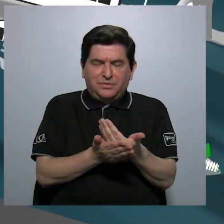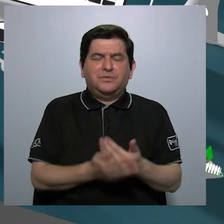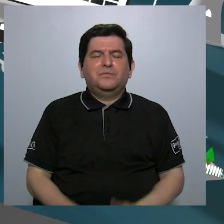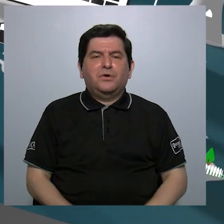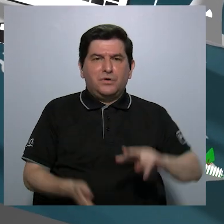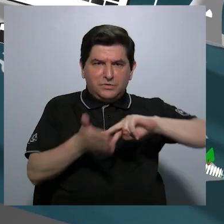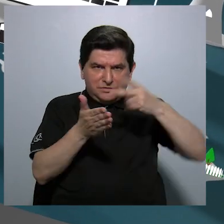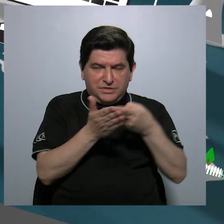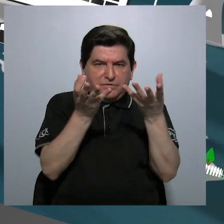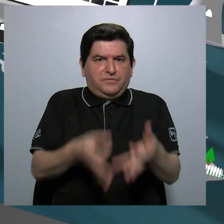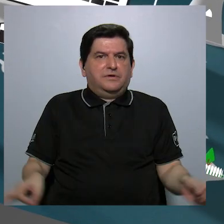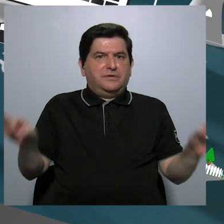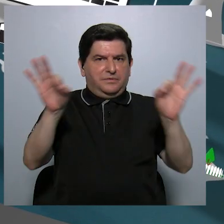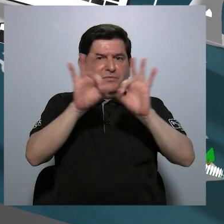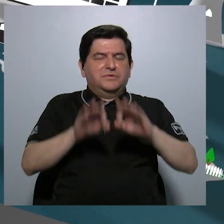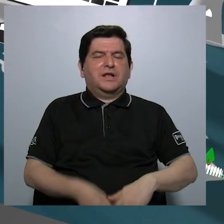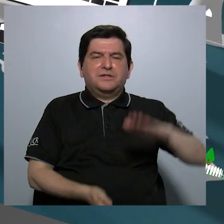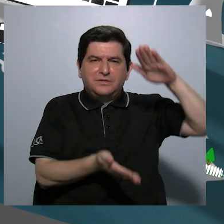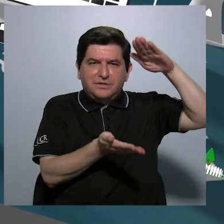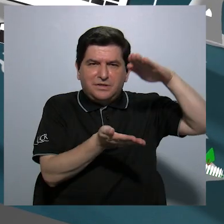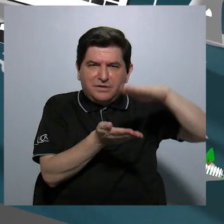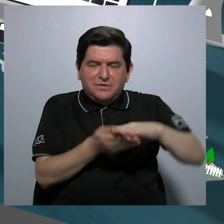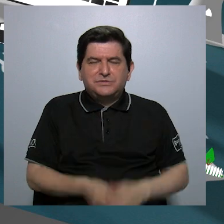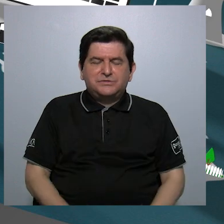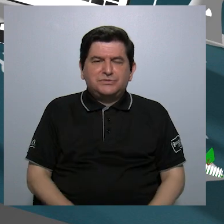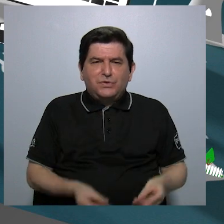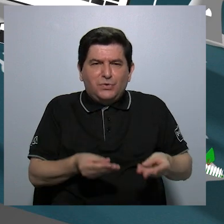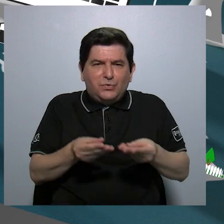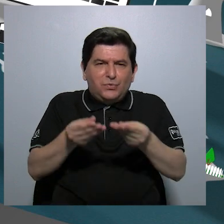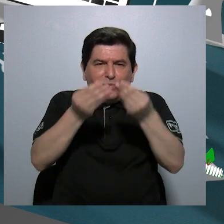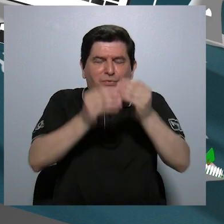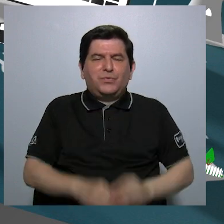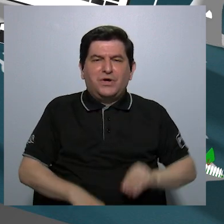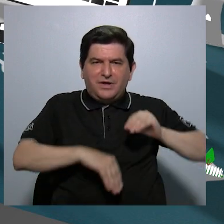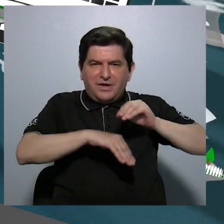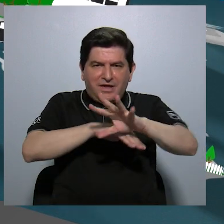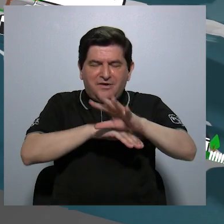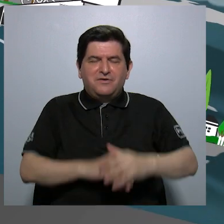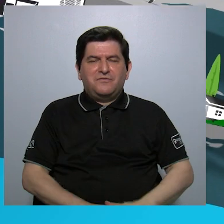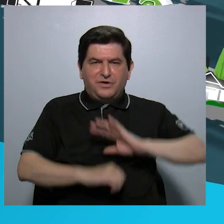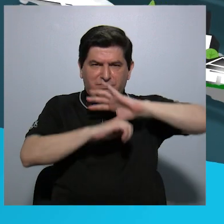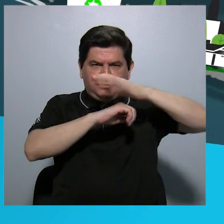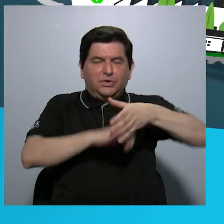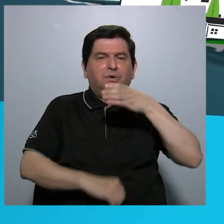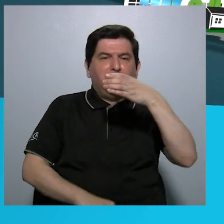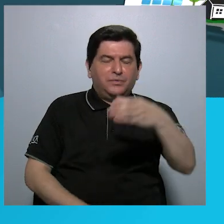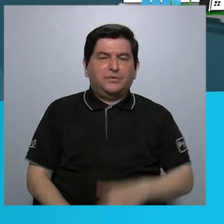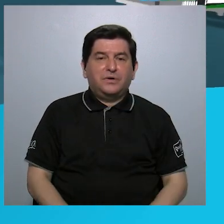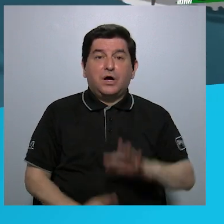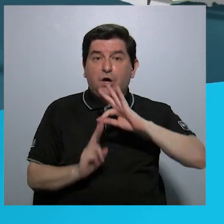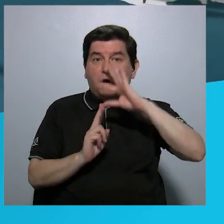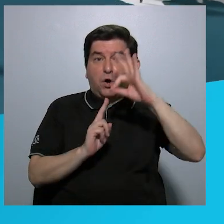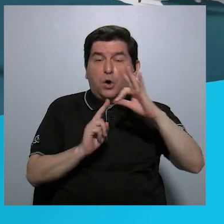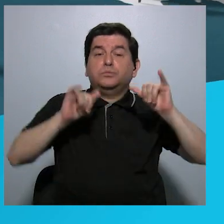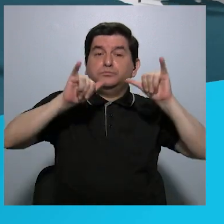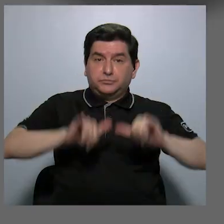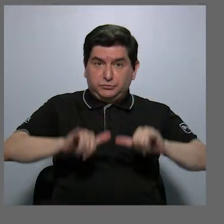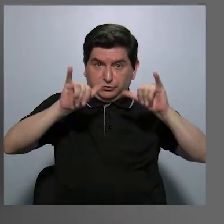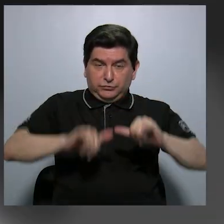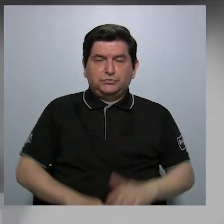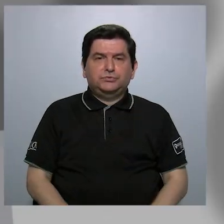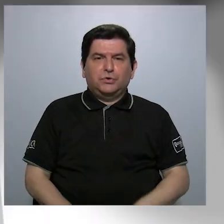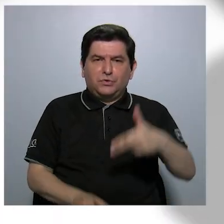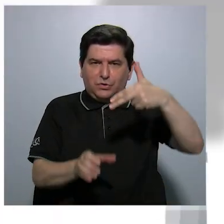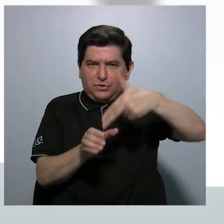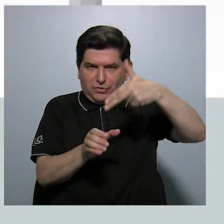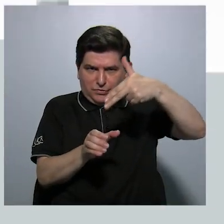contribuye significativamente a la reducción de emisiones de gas de efecto invernadero. Por eso, es una alternativa sostenible a